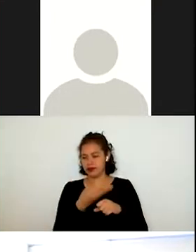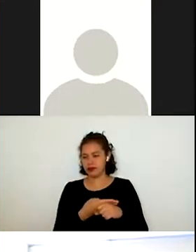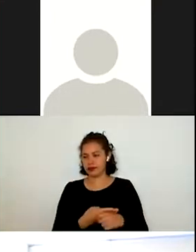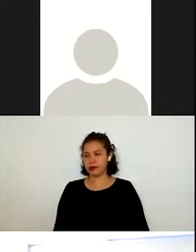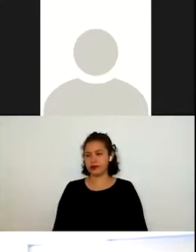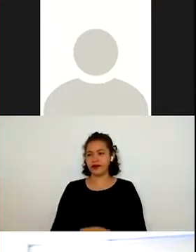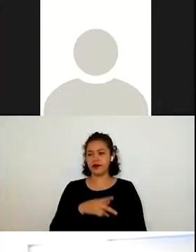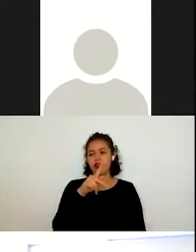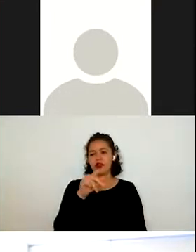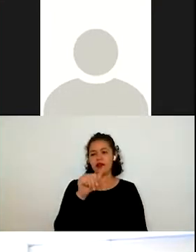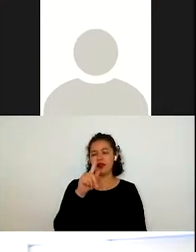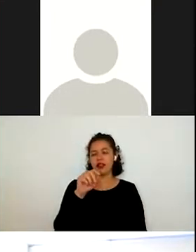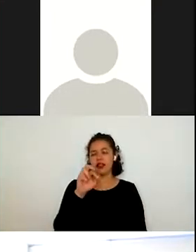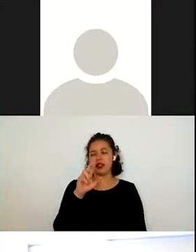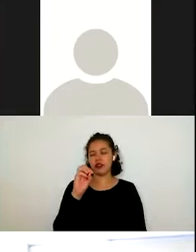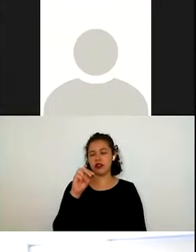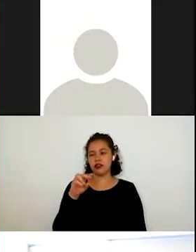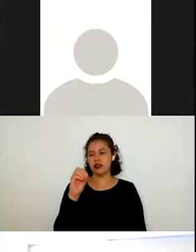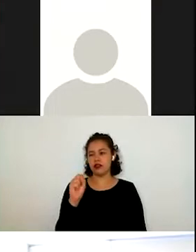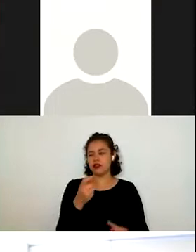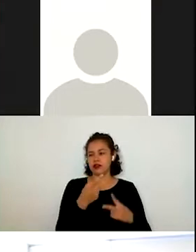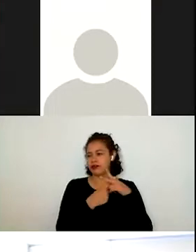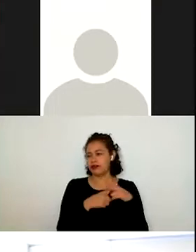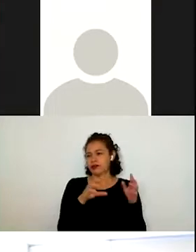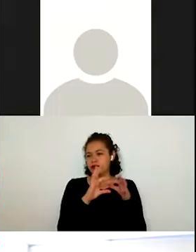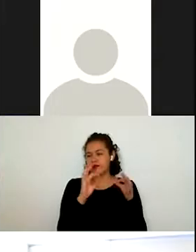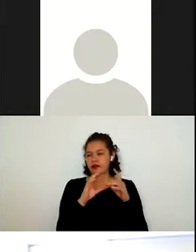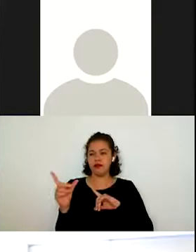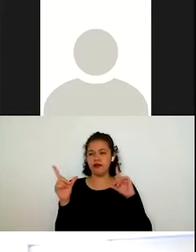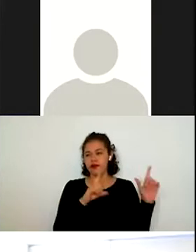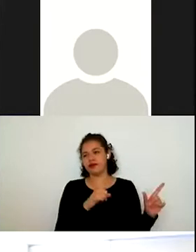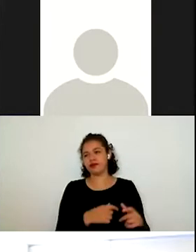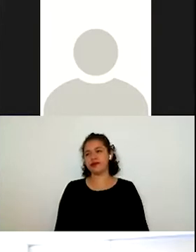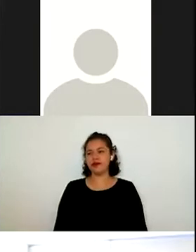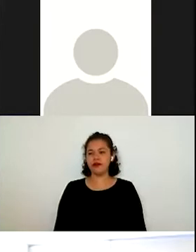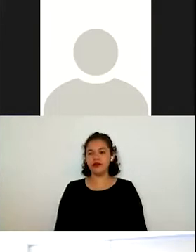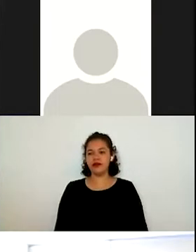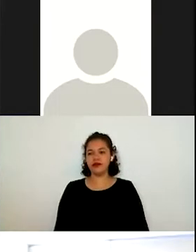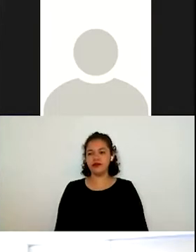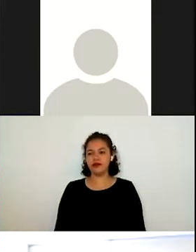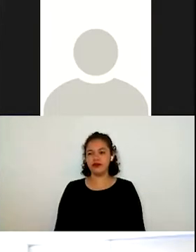necesitamos hacer una pequeña introducción. Si pasamos a la siguiente lámina, por favor.